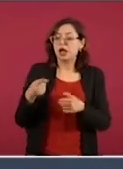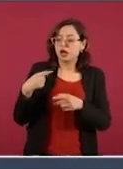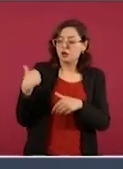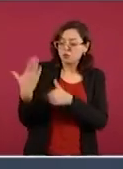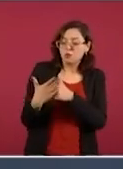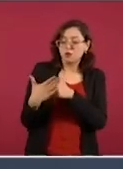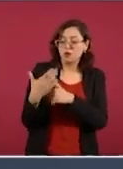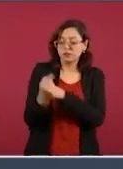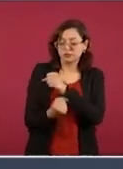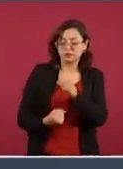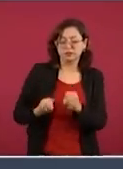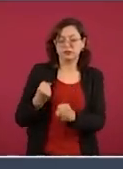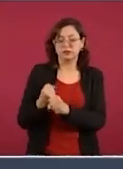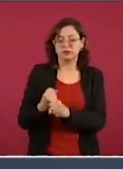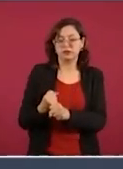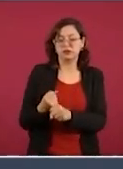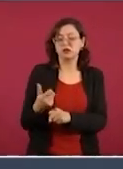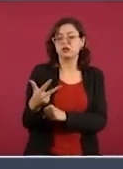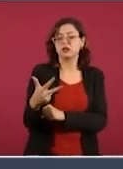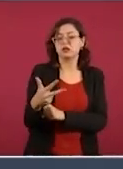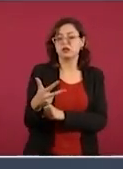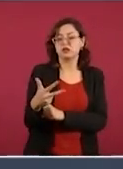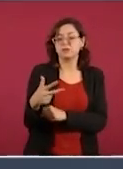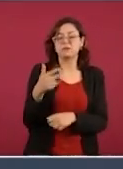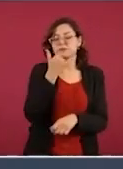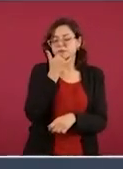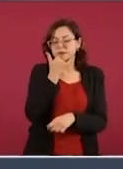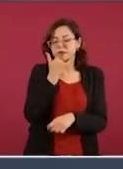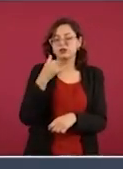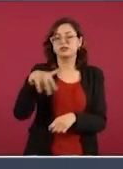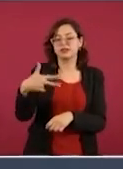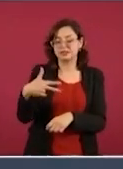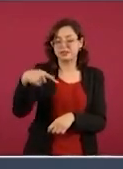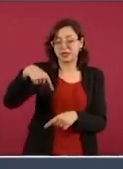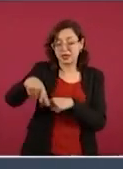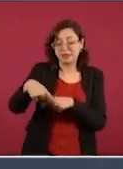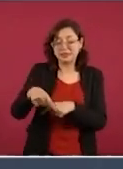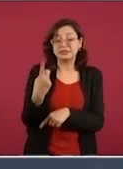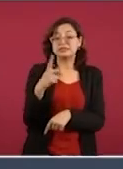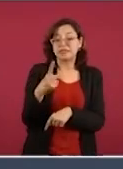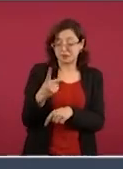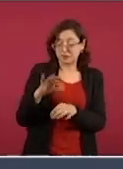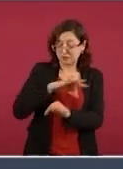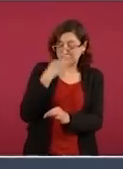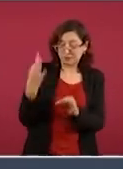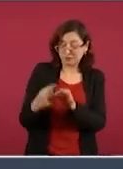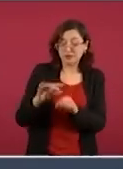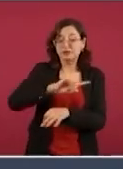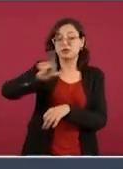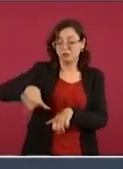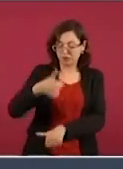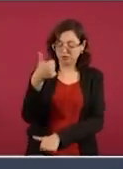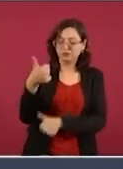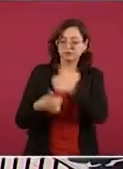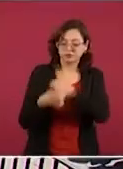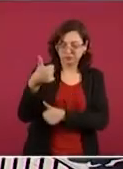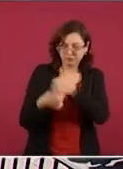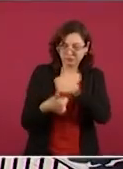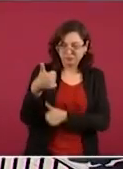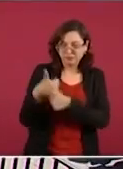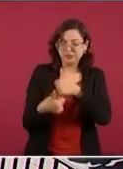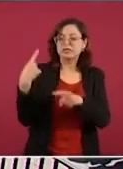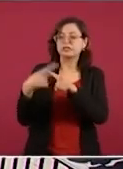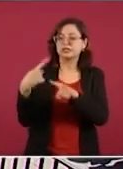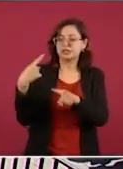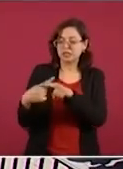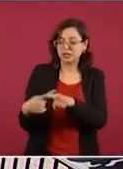el próximo 13 de este mes para realizar la licitación de esta importante obra